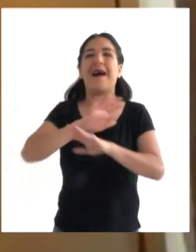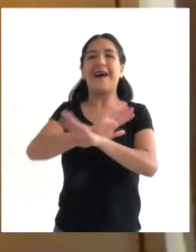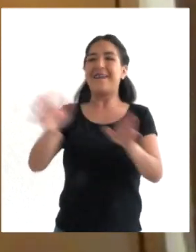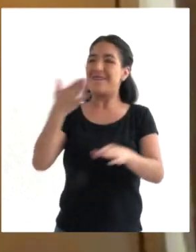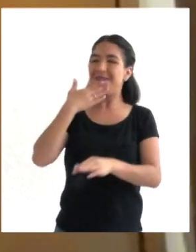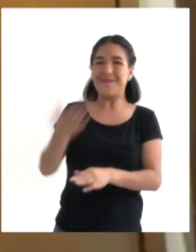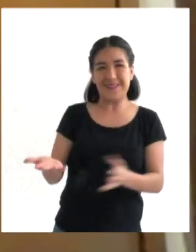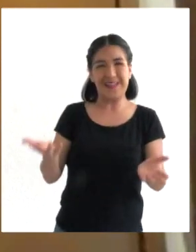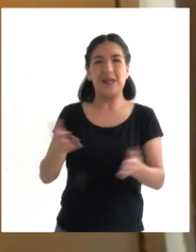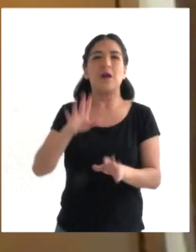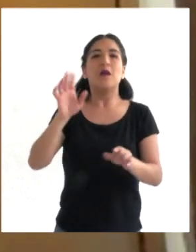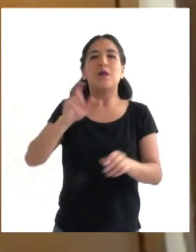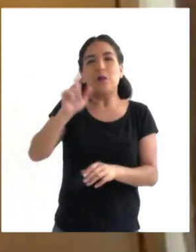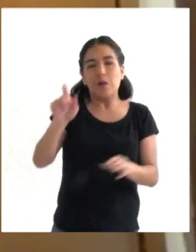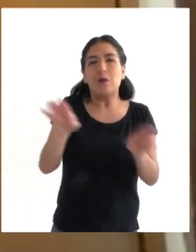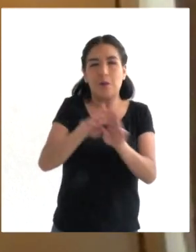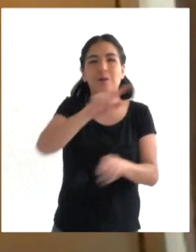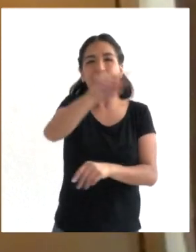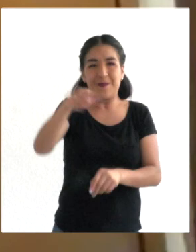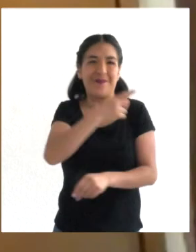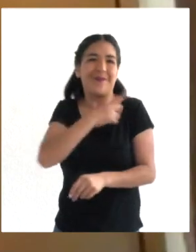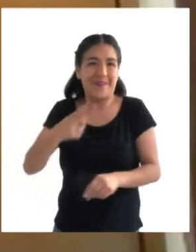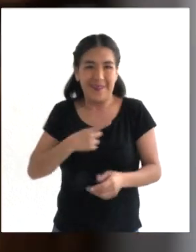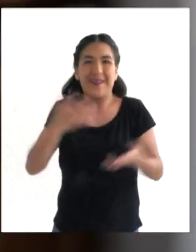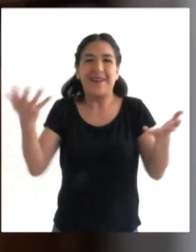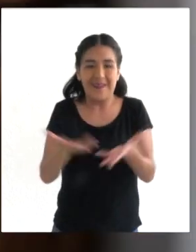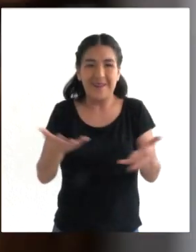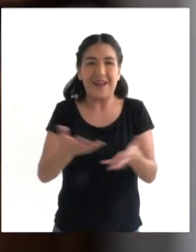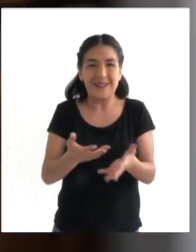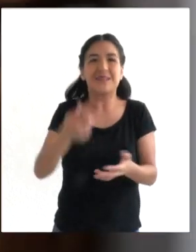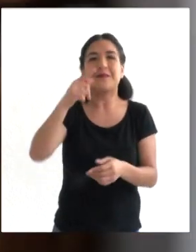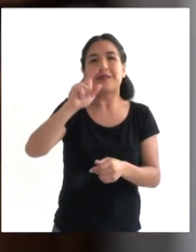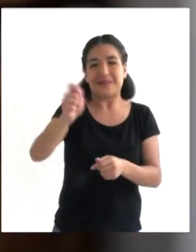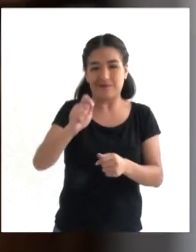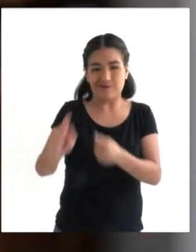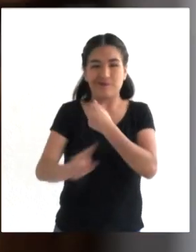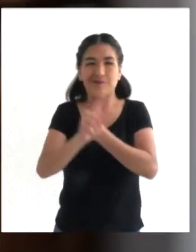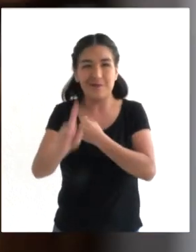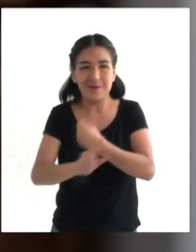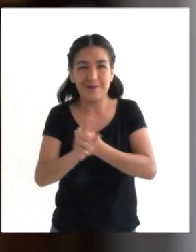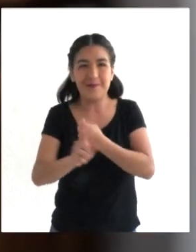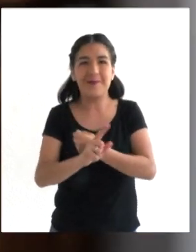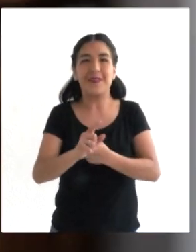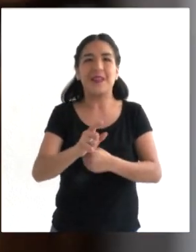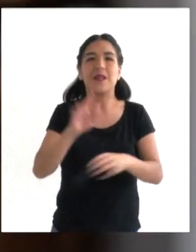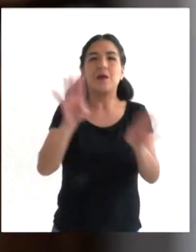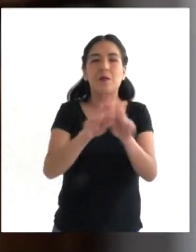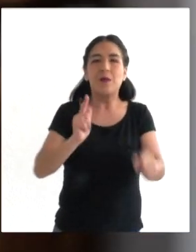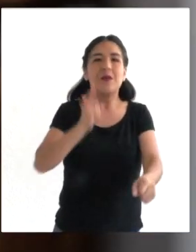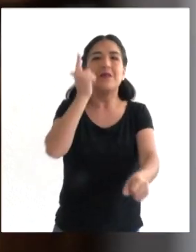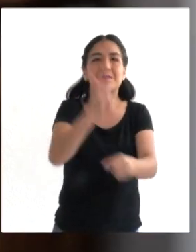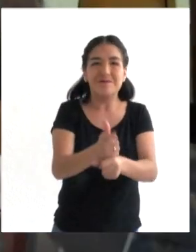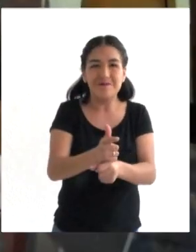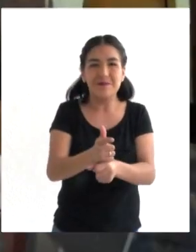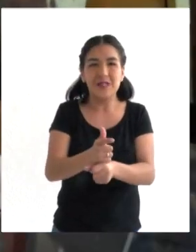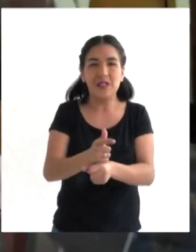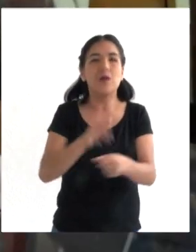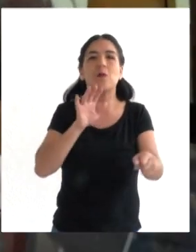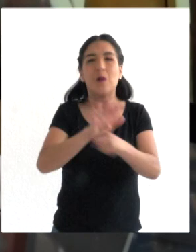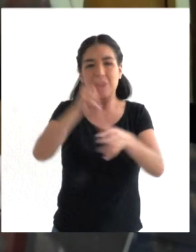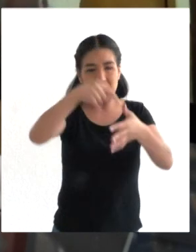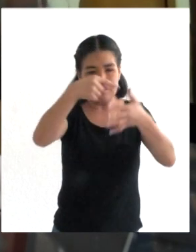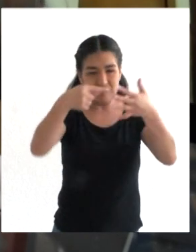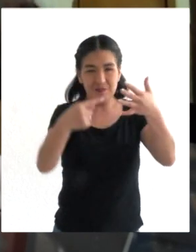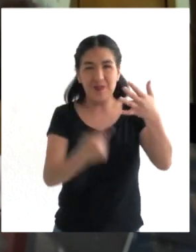muy elemental que tendríamos que hacer. Un problema hay que identificar qué